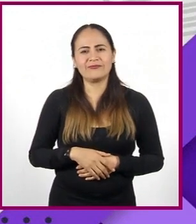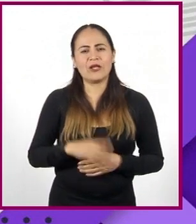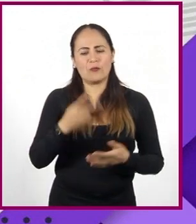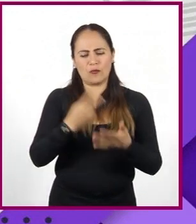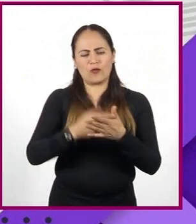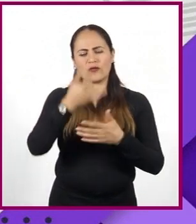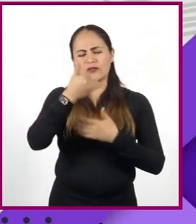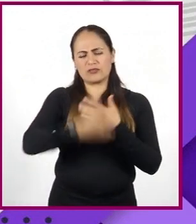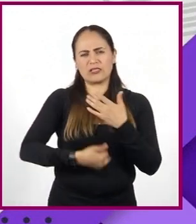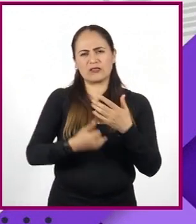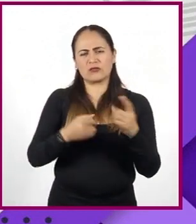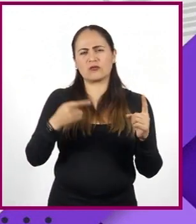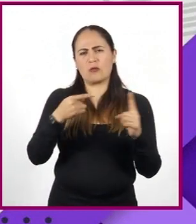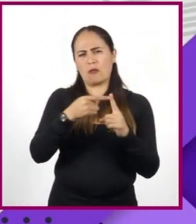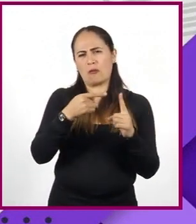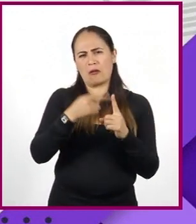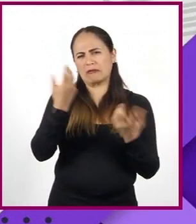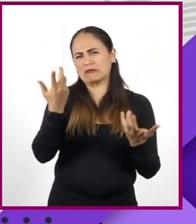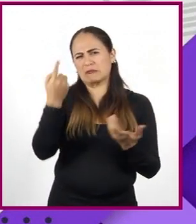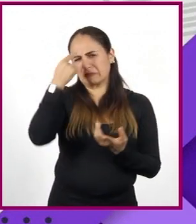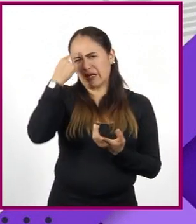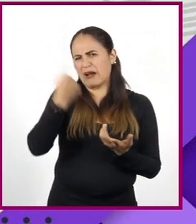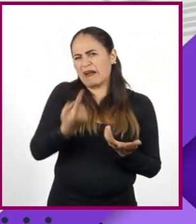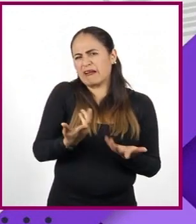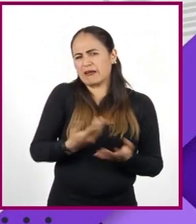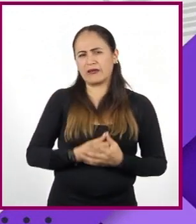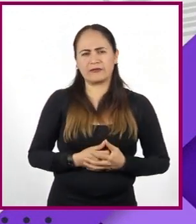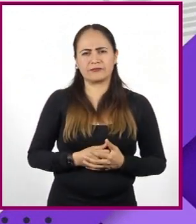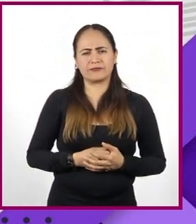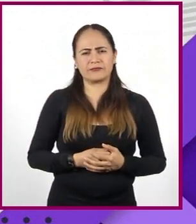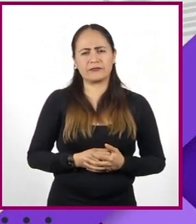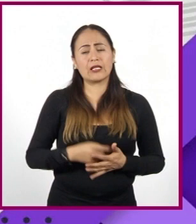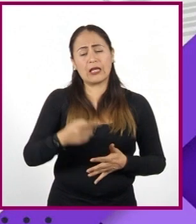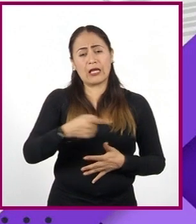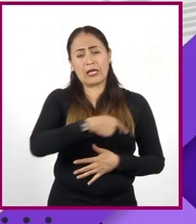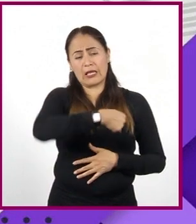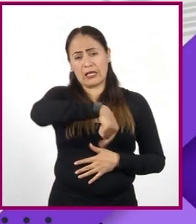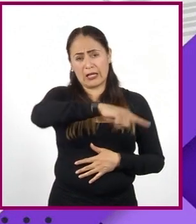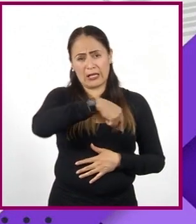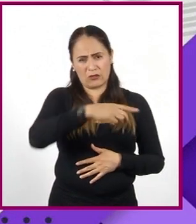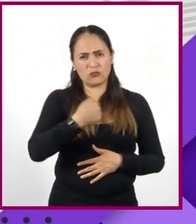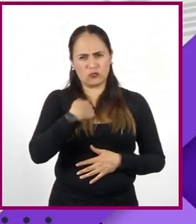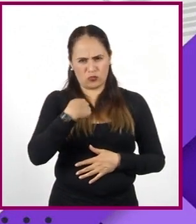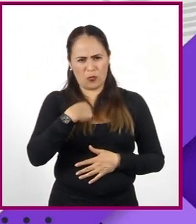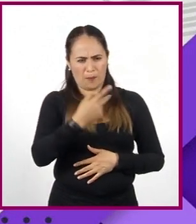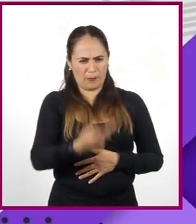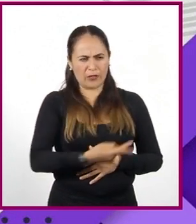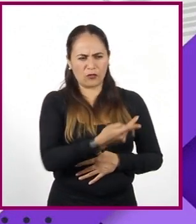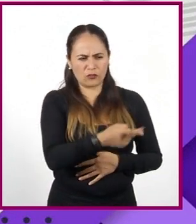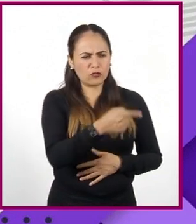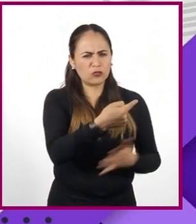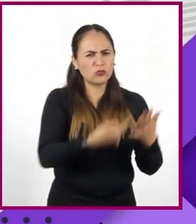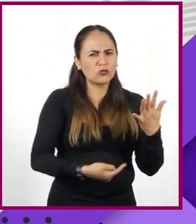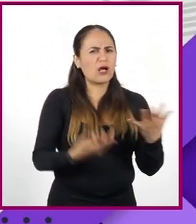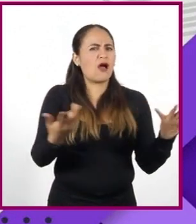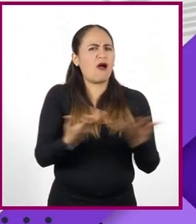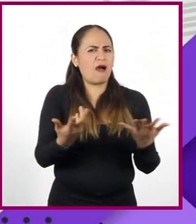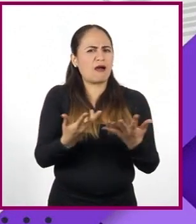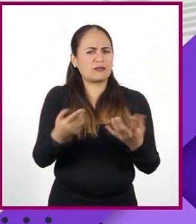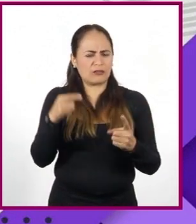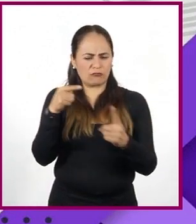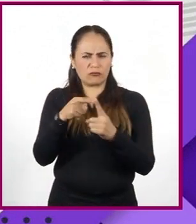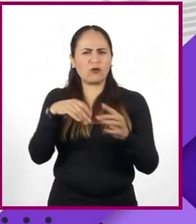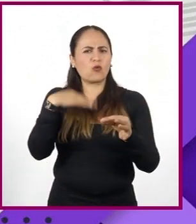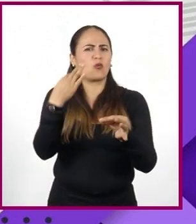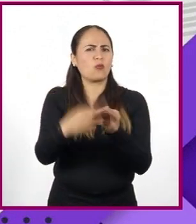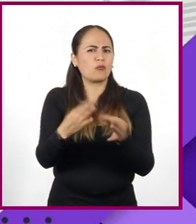proyecto? También los cuestioné sobre qué compromisos asumirían para lograrlo y ellos respondieron: ayudar a